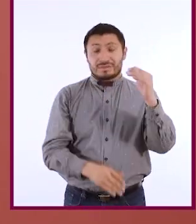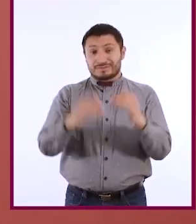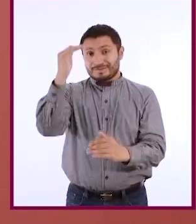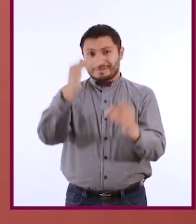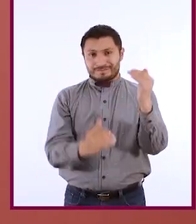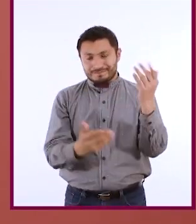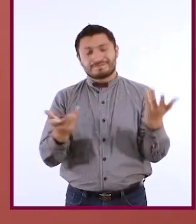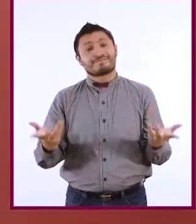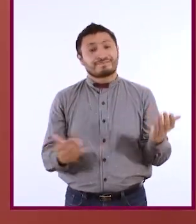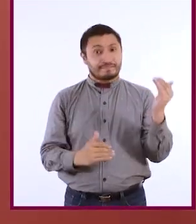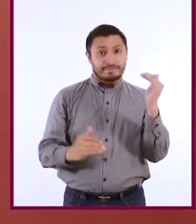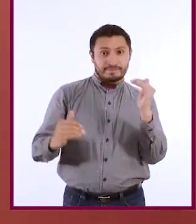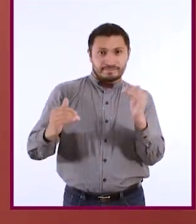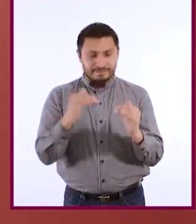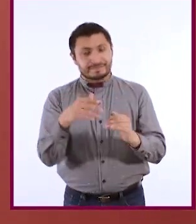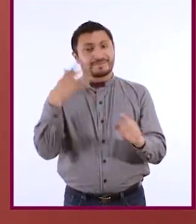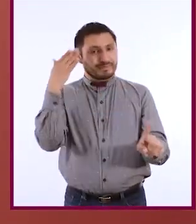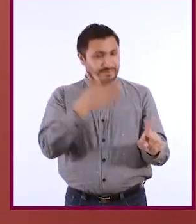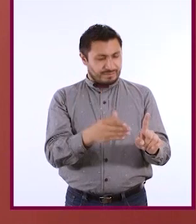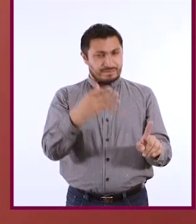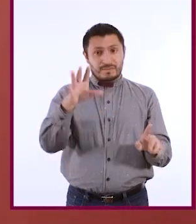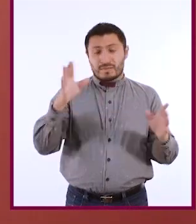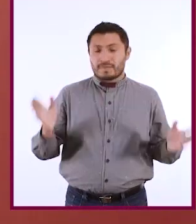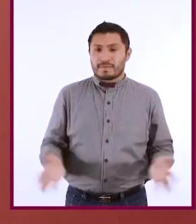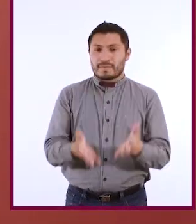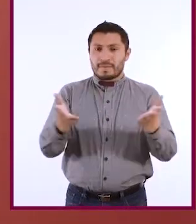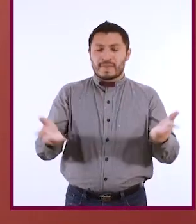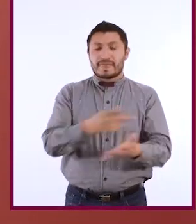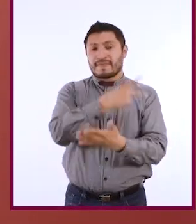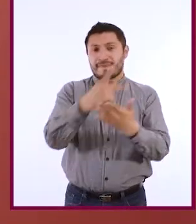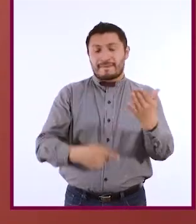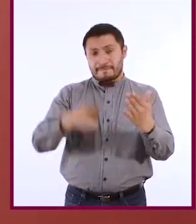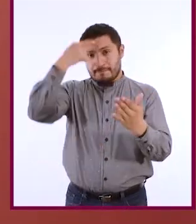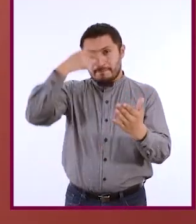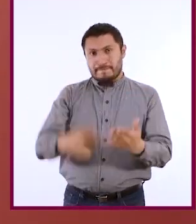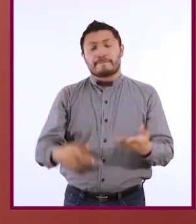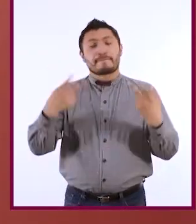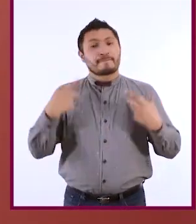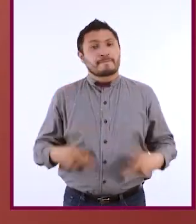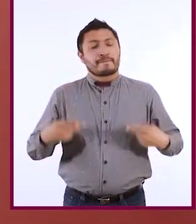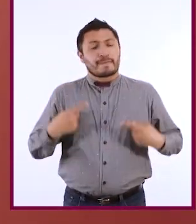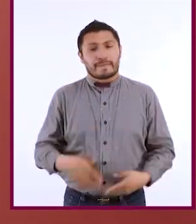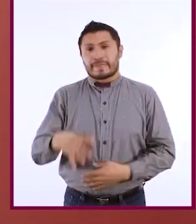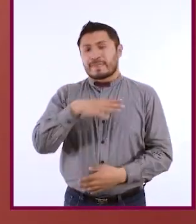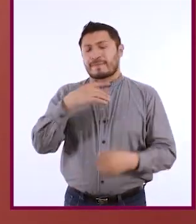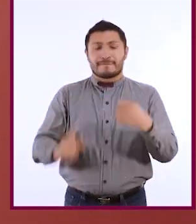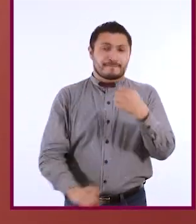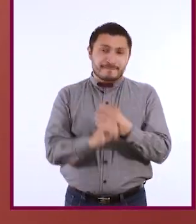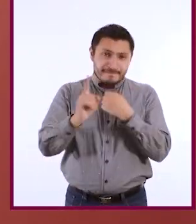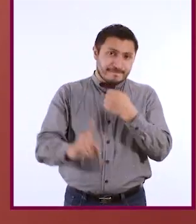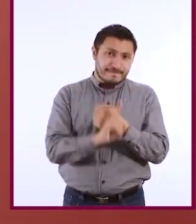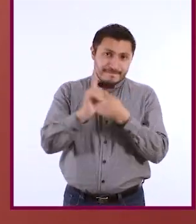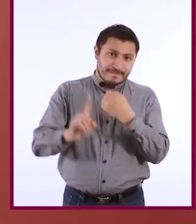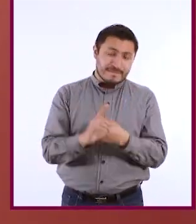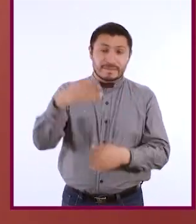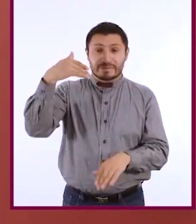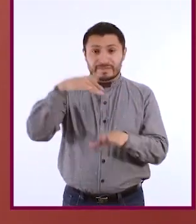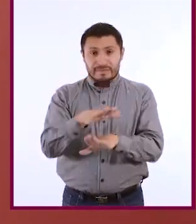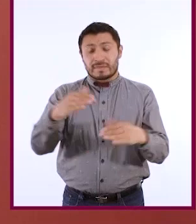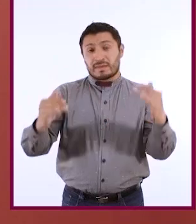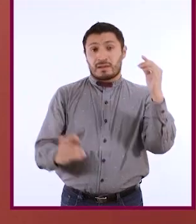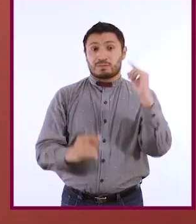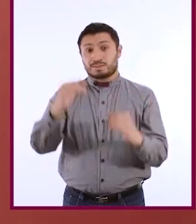las personas, implementando o impulsando programas dirigidos a las personas que enfrentan las consecuencias de la